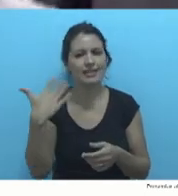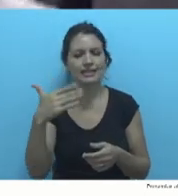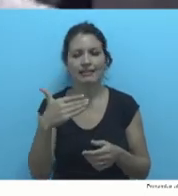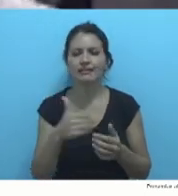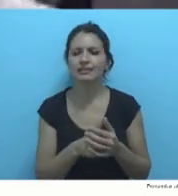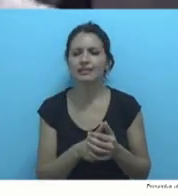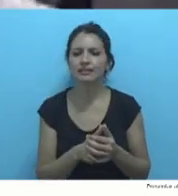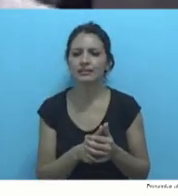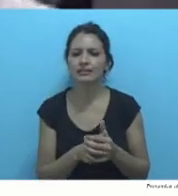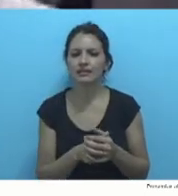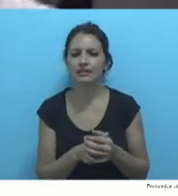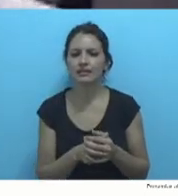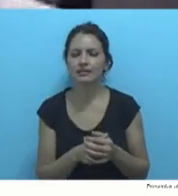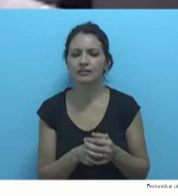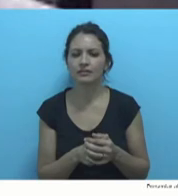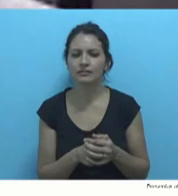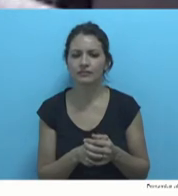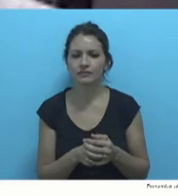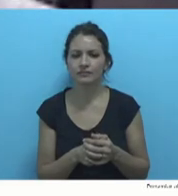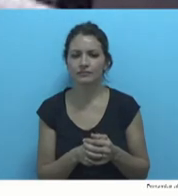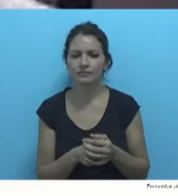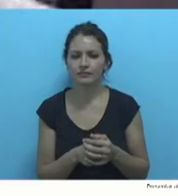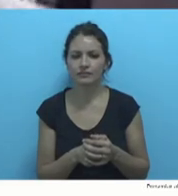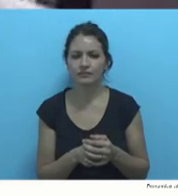dos, tanto así que Danilo,